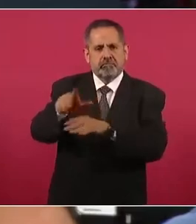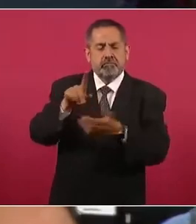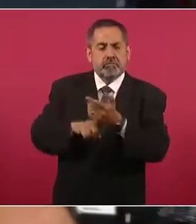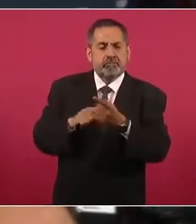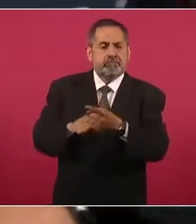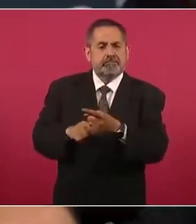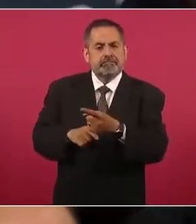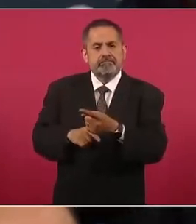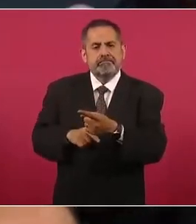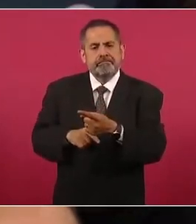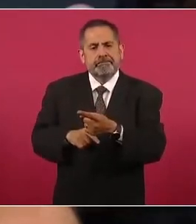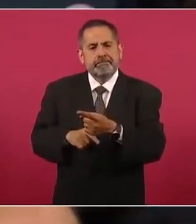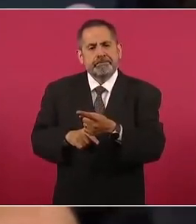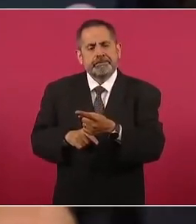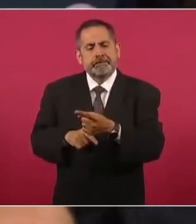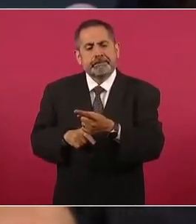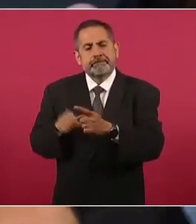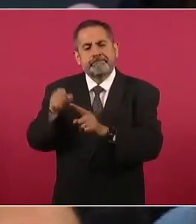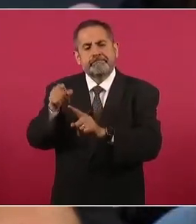su